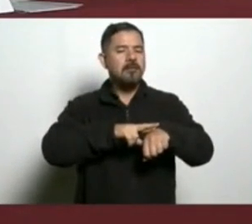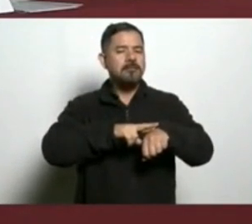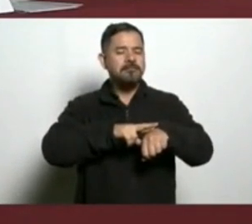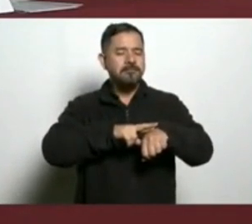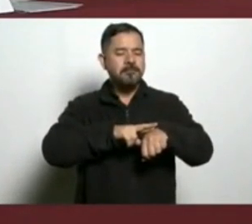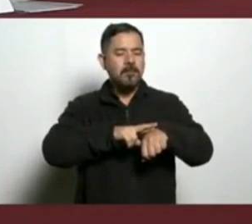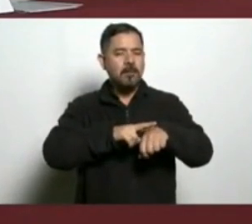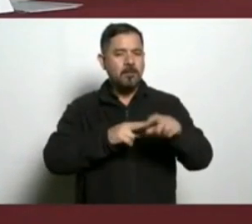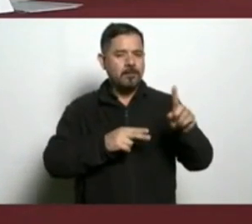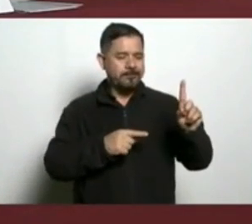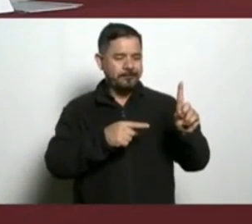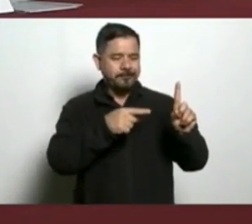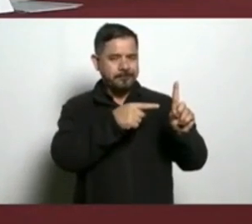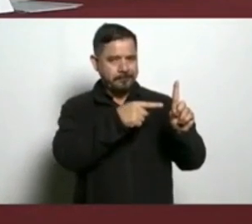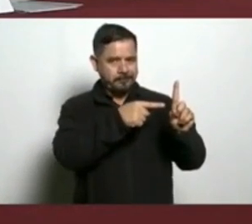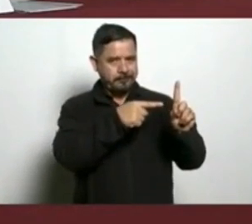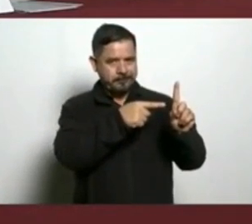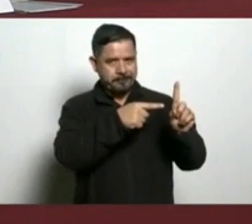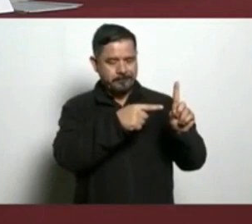de